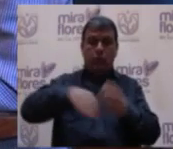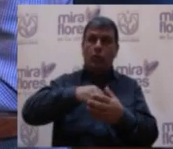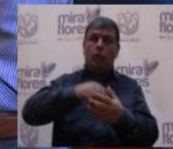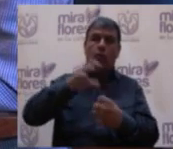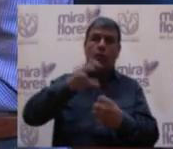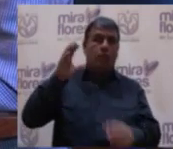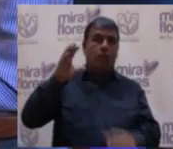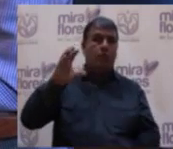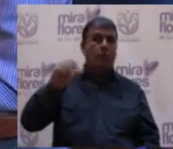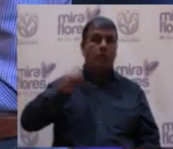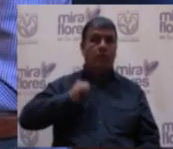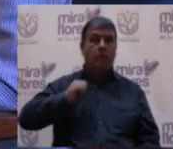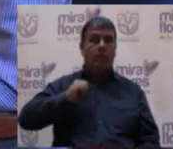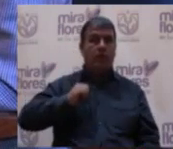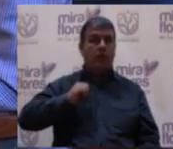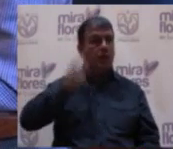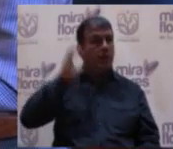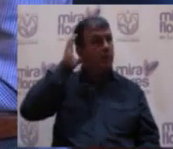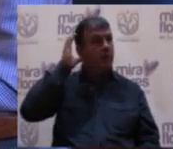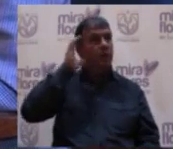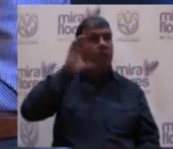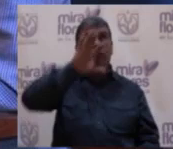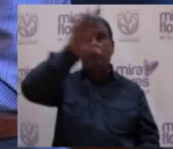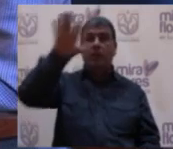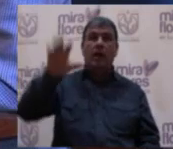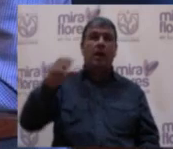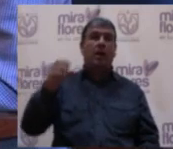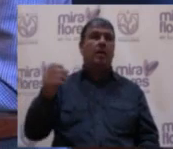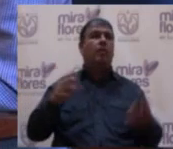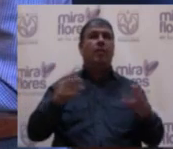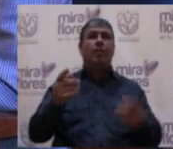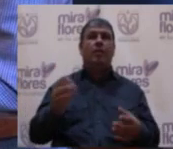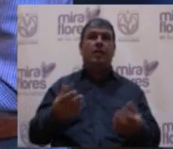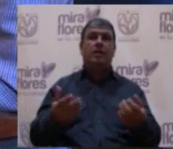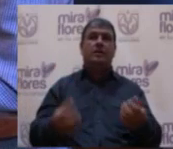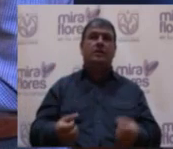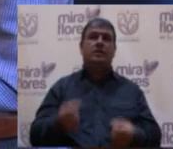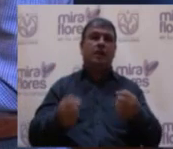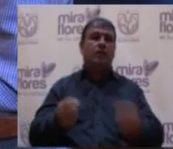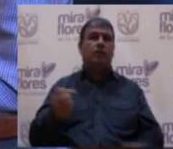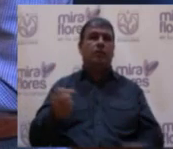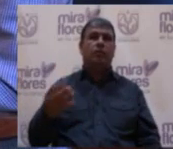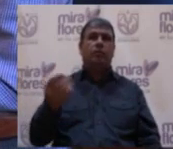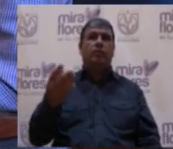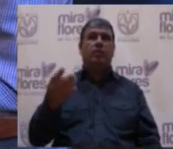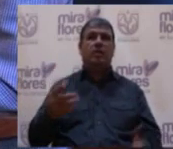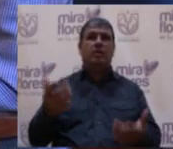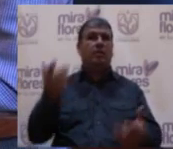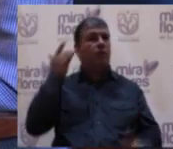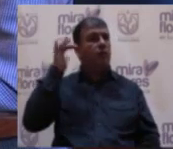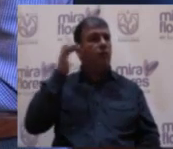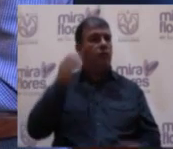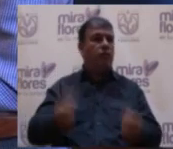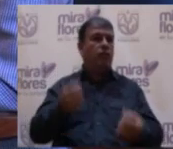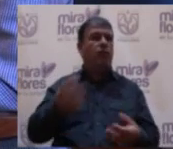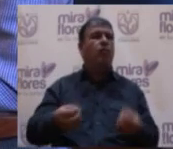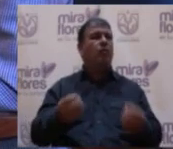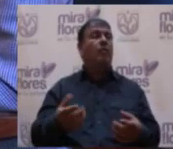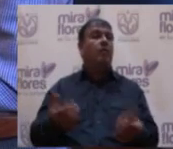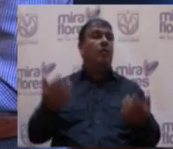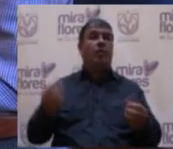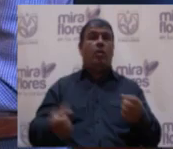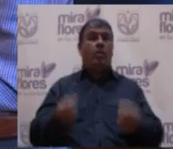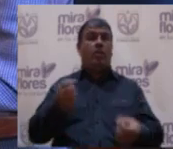Miraflores referente a las alarmas de vehículos. Es espantoso cómo